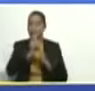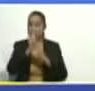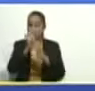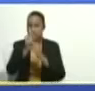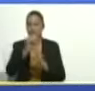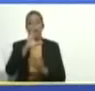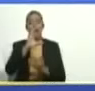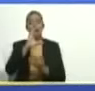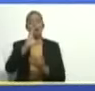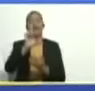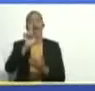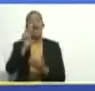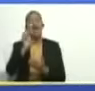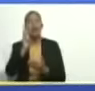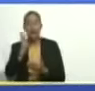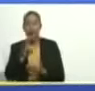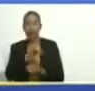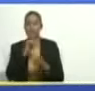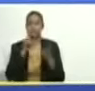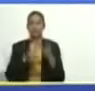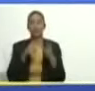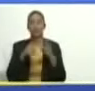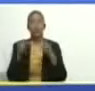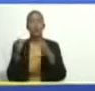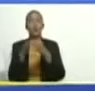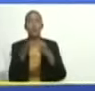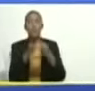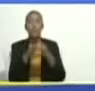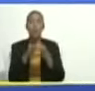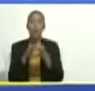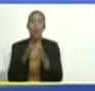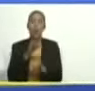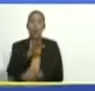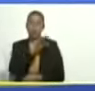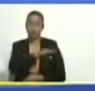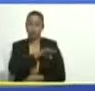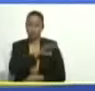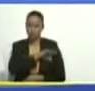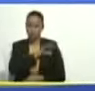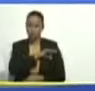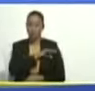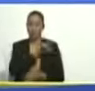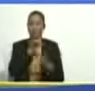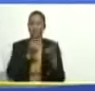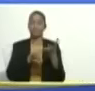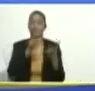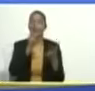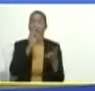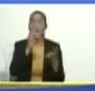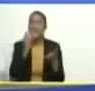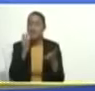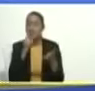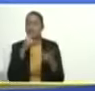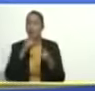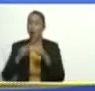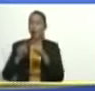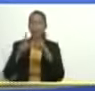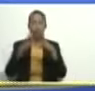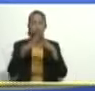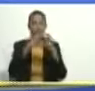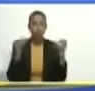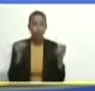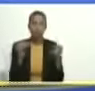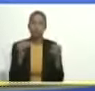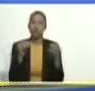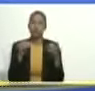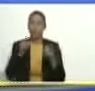de CLAP, a los colectivos sociales, al activismo, a la fuerza popular, esa fuerza hermosa que se expresa